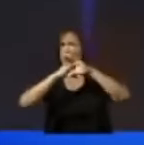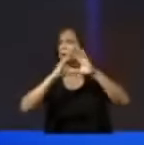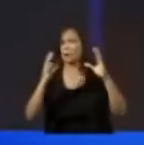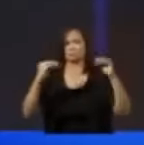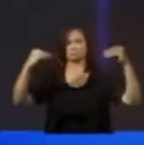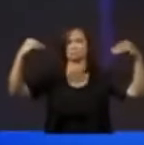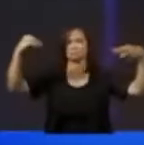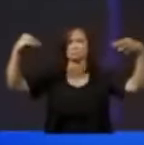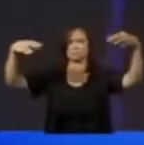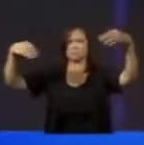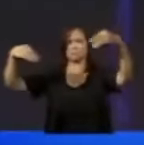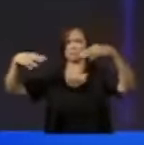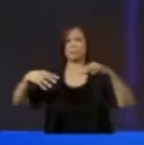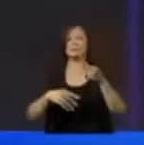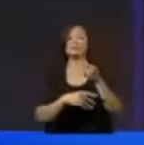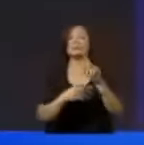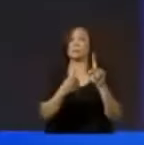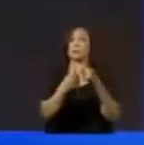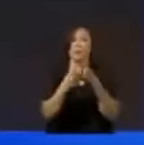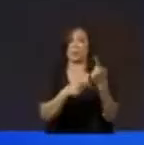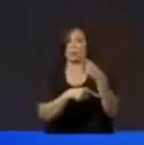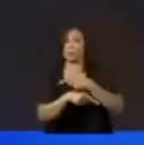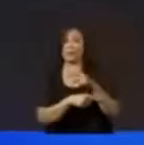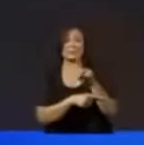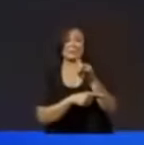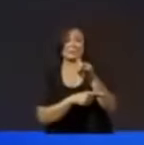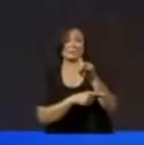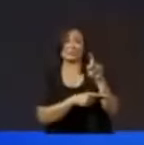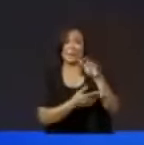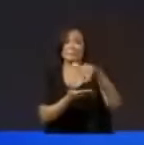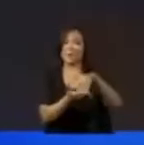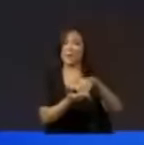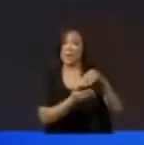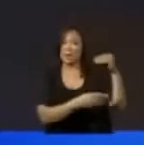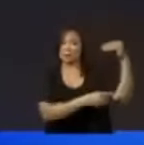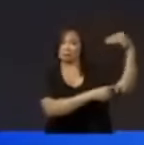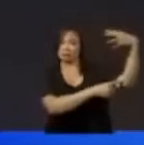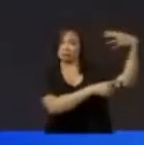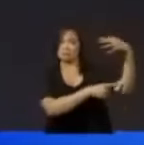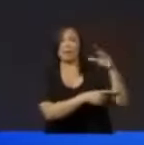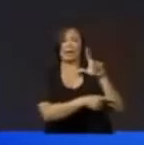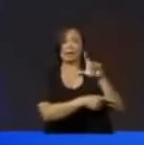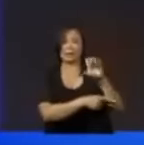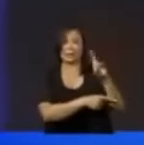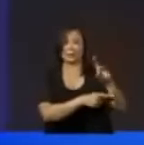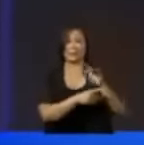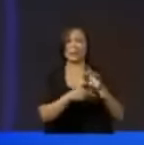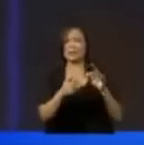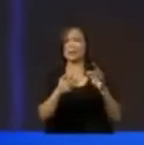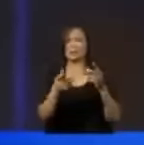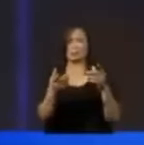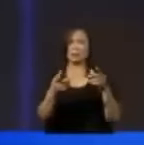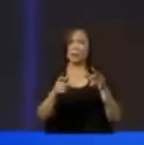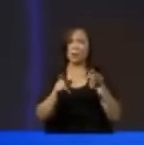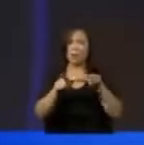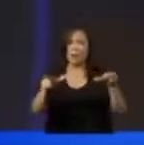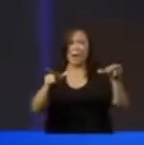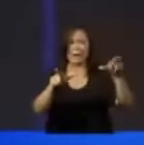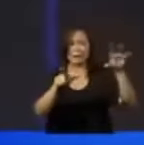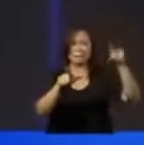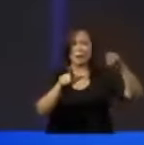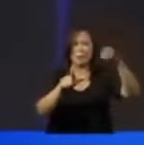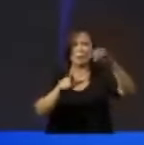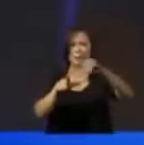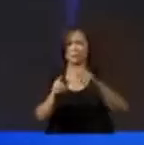nuestros primeros días con 100.000 luces tipo LED, sobre todo en las zonas de mayor incidencia de crímenes o